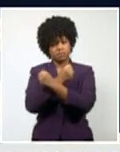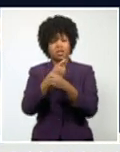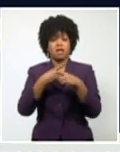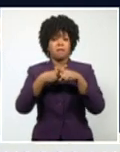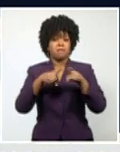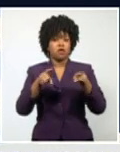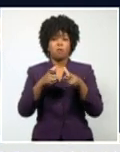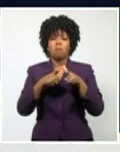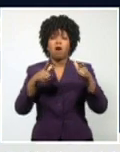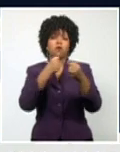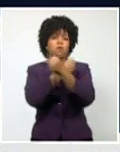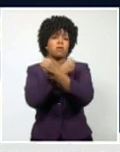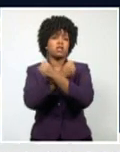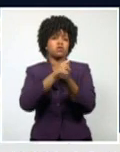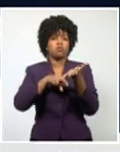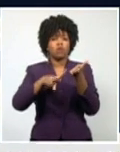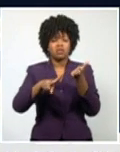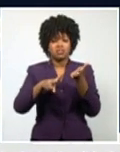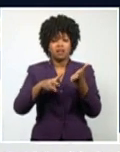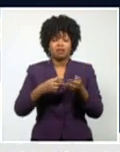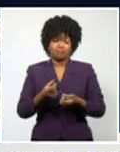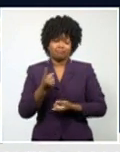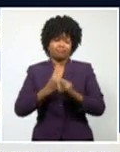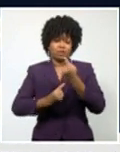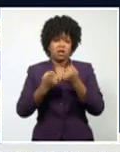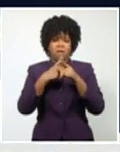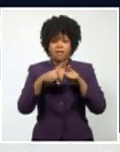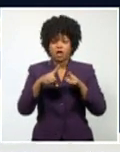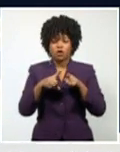que presentan un mayor riesgo, pero las restantes,